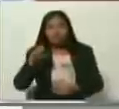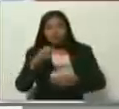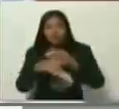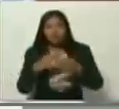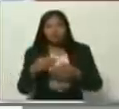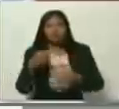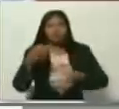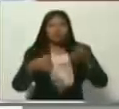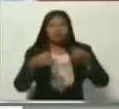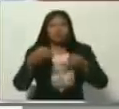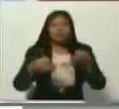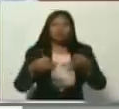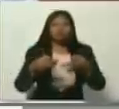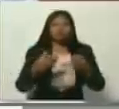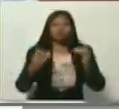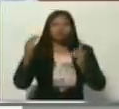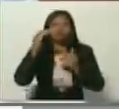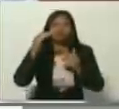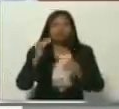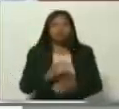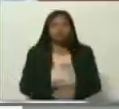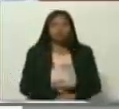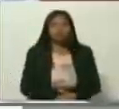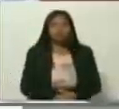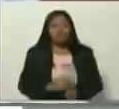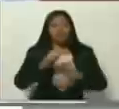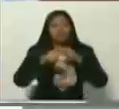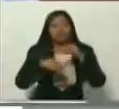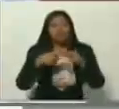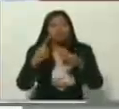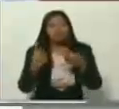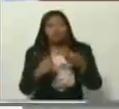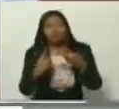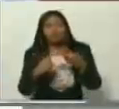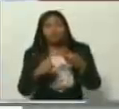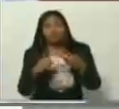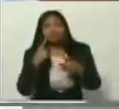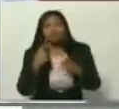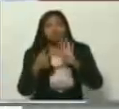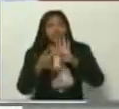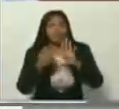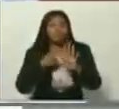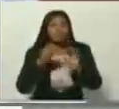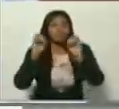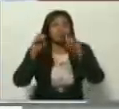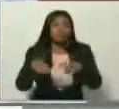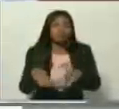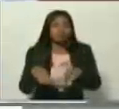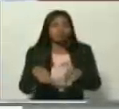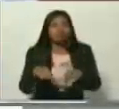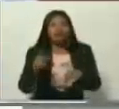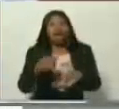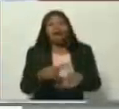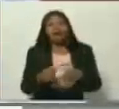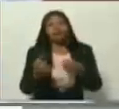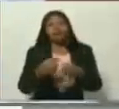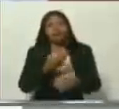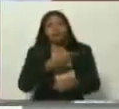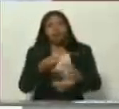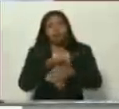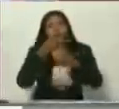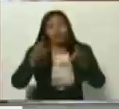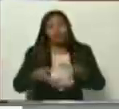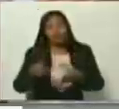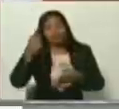del Tribunal Supremo de Justicia, y por otro lado, pues, presentar mi renuncia al cargo a partir del día de